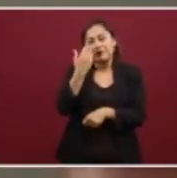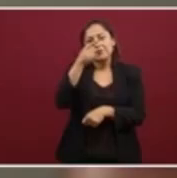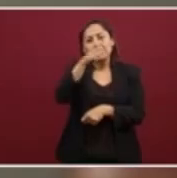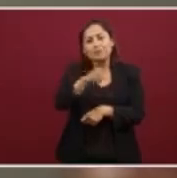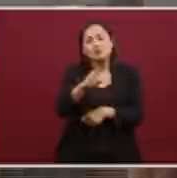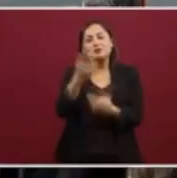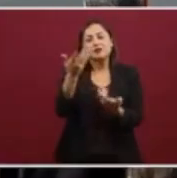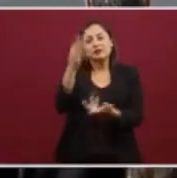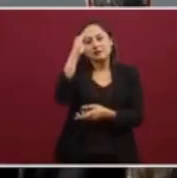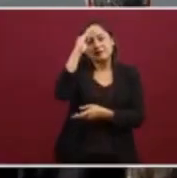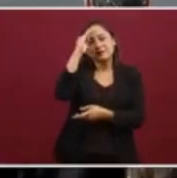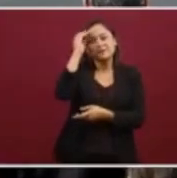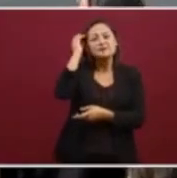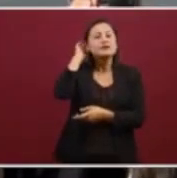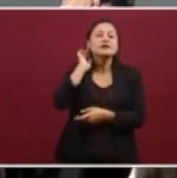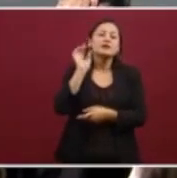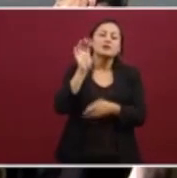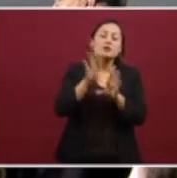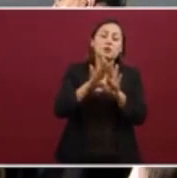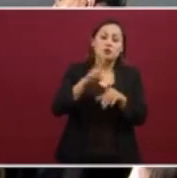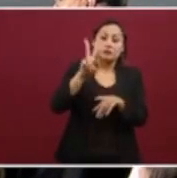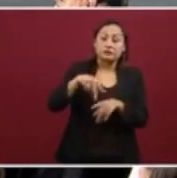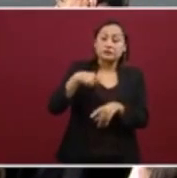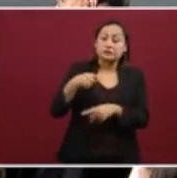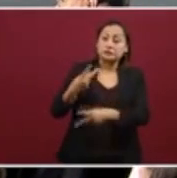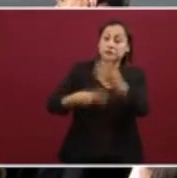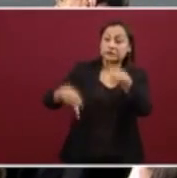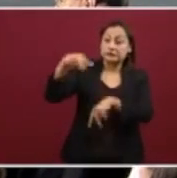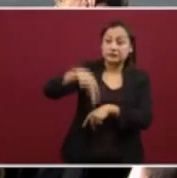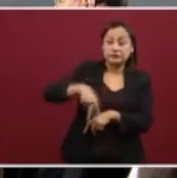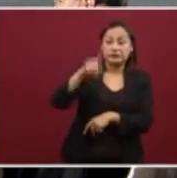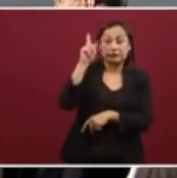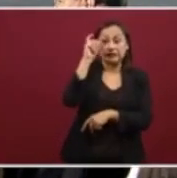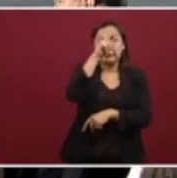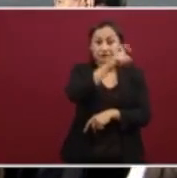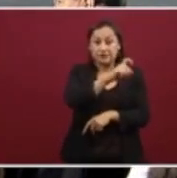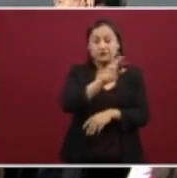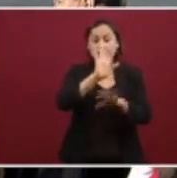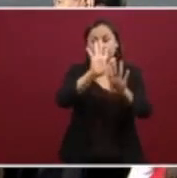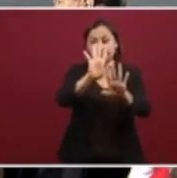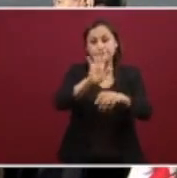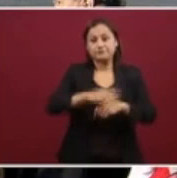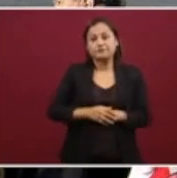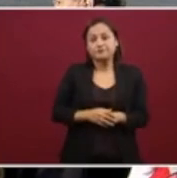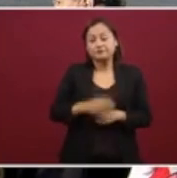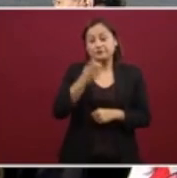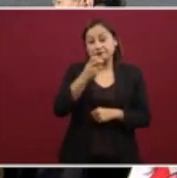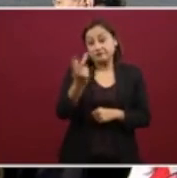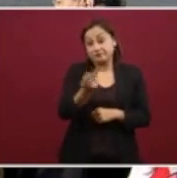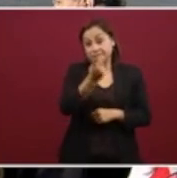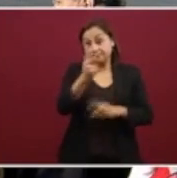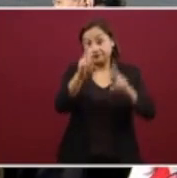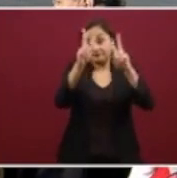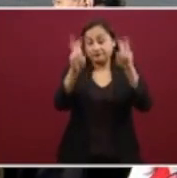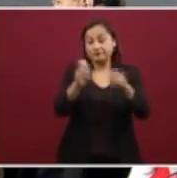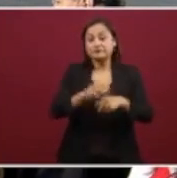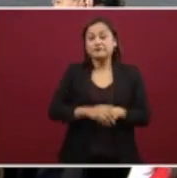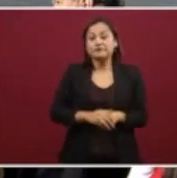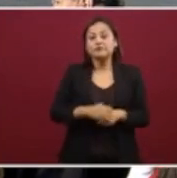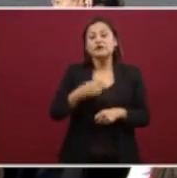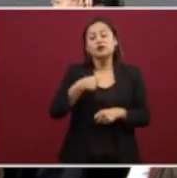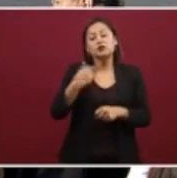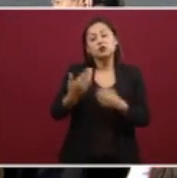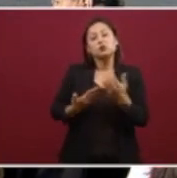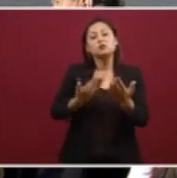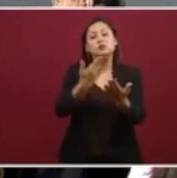preguntas. Y en primera instancia, en referencia a agricultura, más que pregunta, es una propuesta que vengo trabajando. Soy activista desde